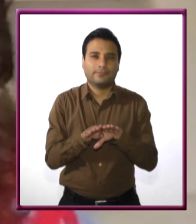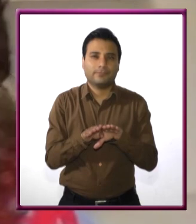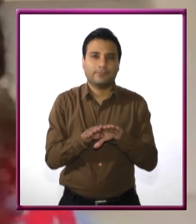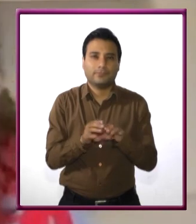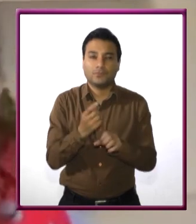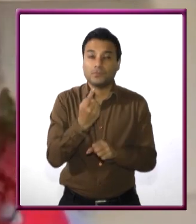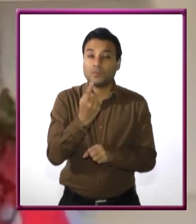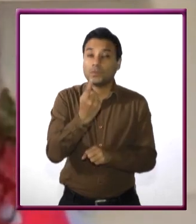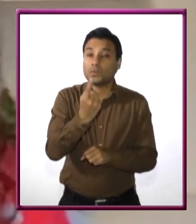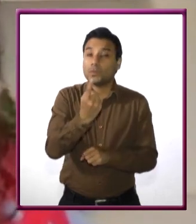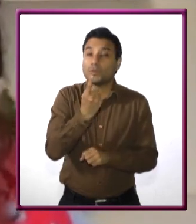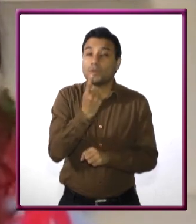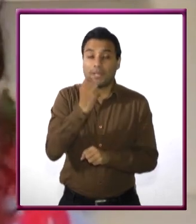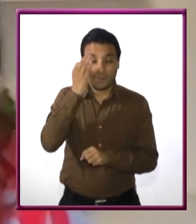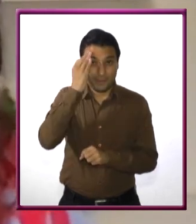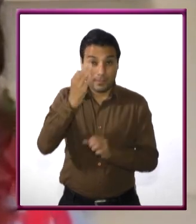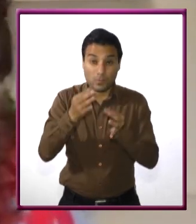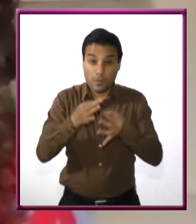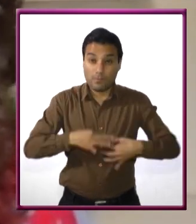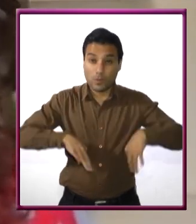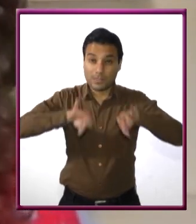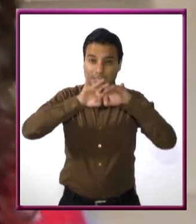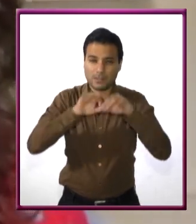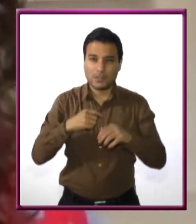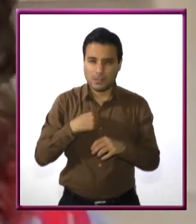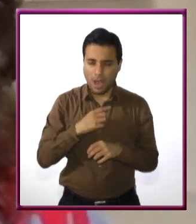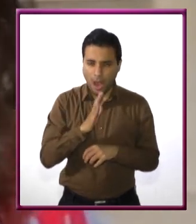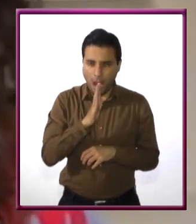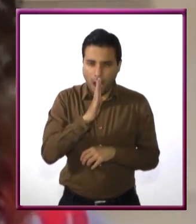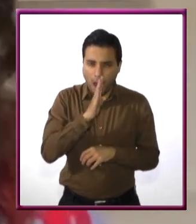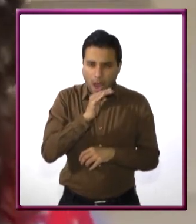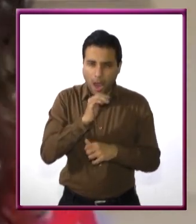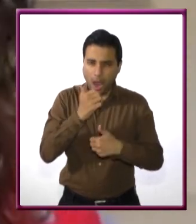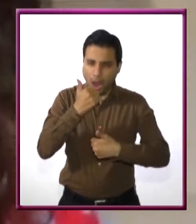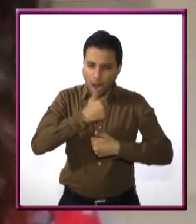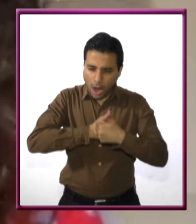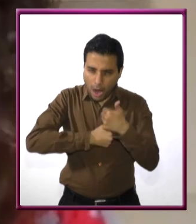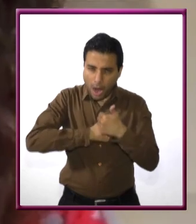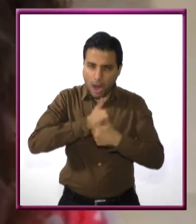momento súper importante cuando finalmente, después de haber